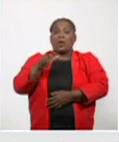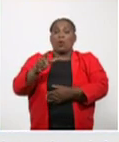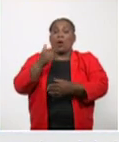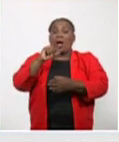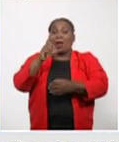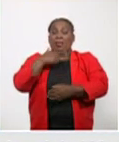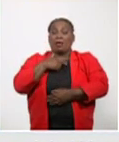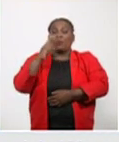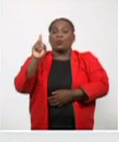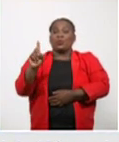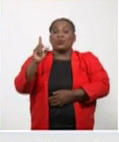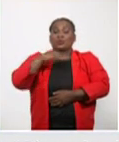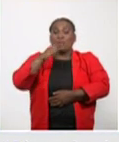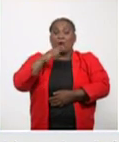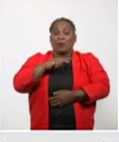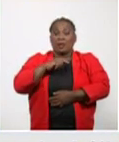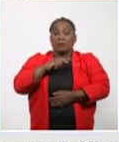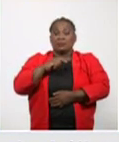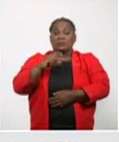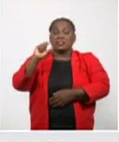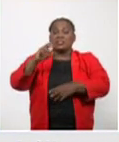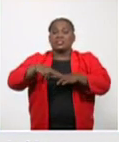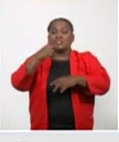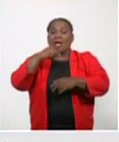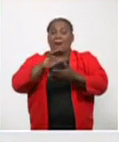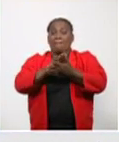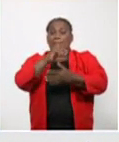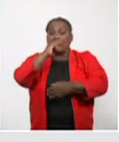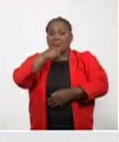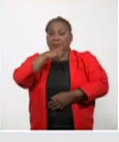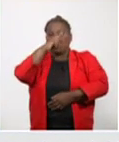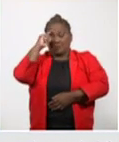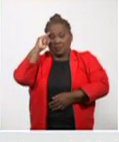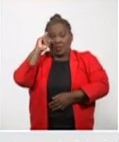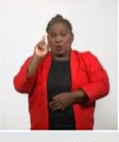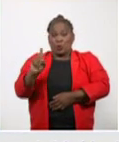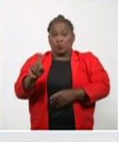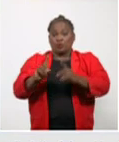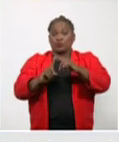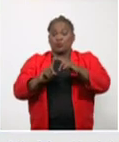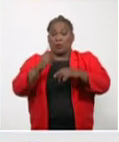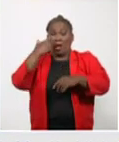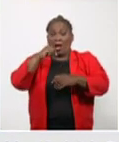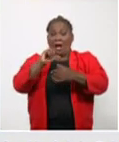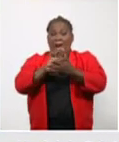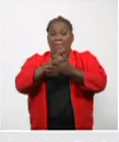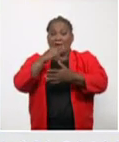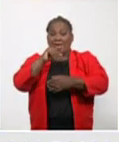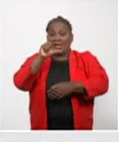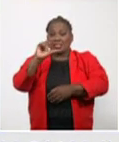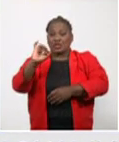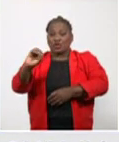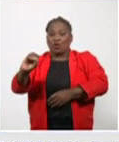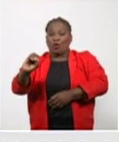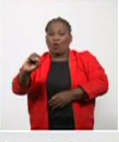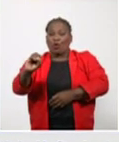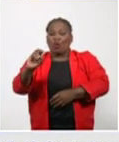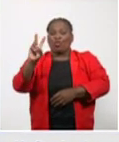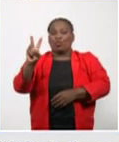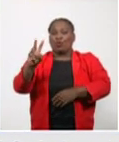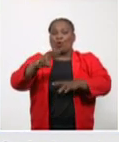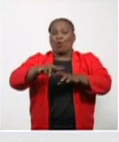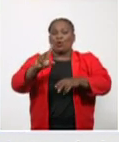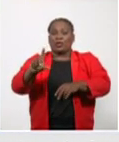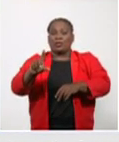del municipio Chambas, uno de Las Tunas en el municipio de Amancio, 2 en Holguín, de Báguano